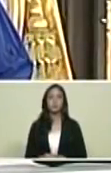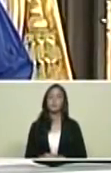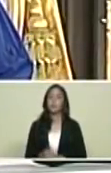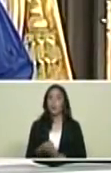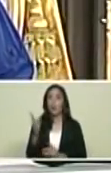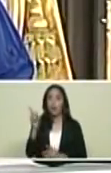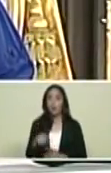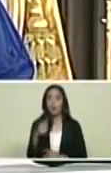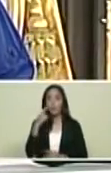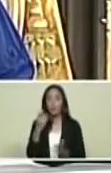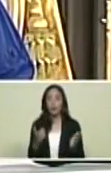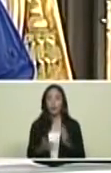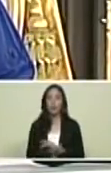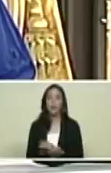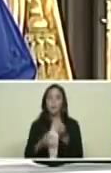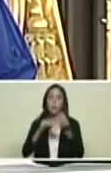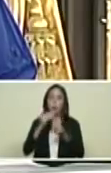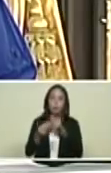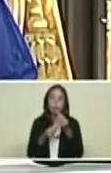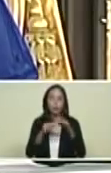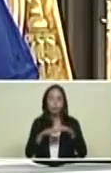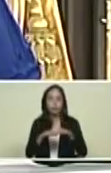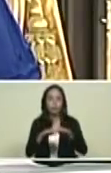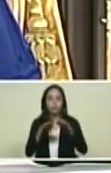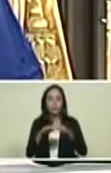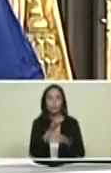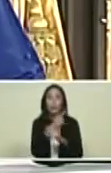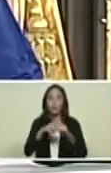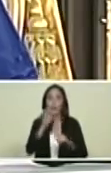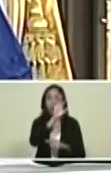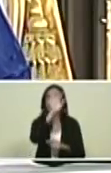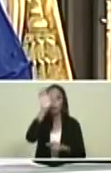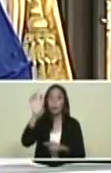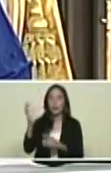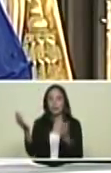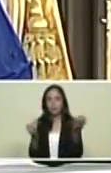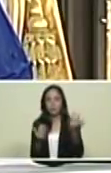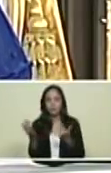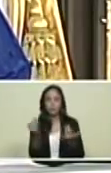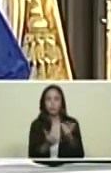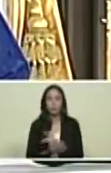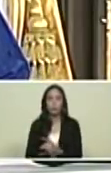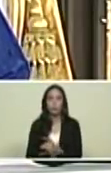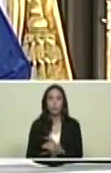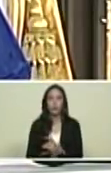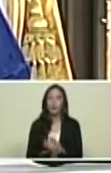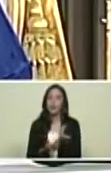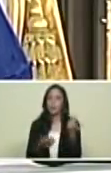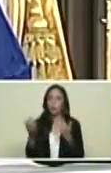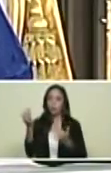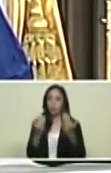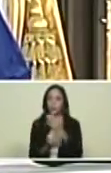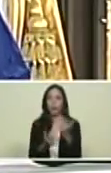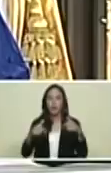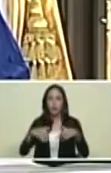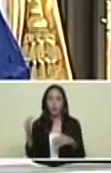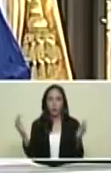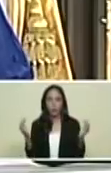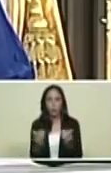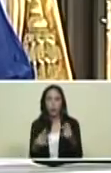millones de piezas ya elaboradas del exterior. Las hemos importado, están llegando ya a